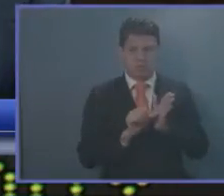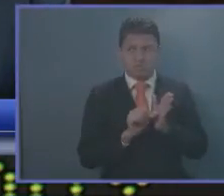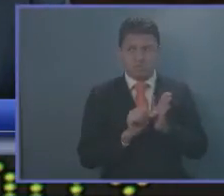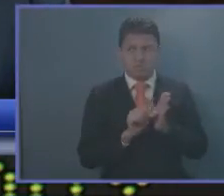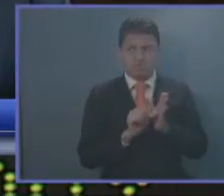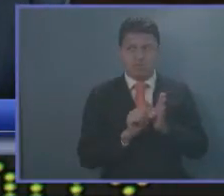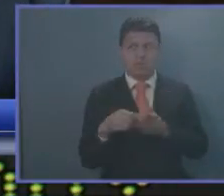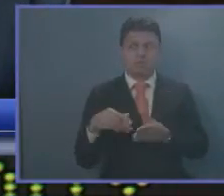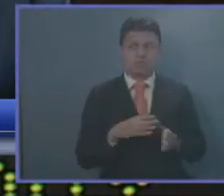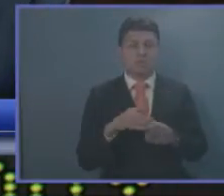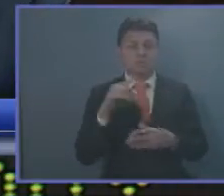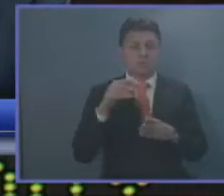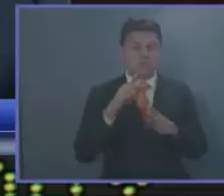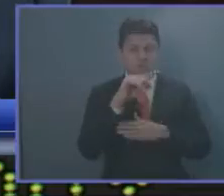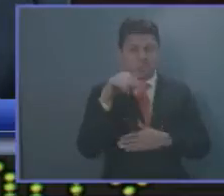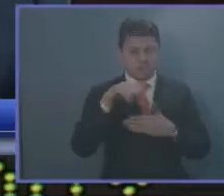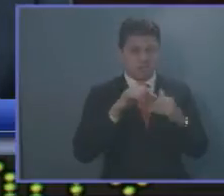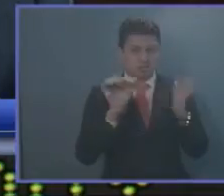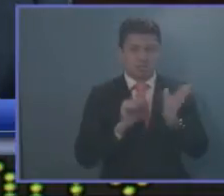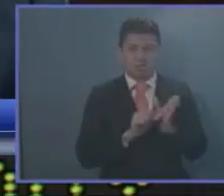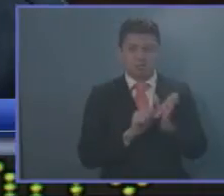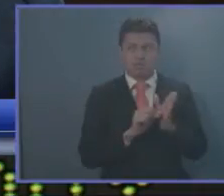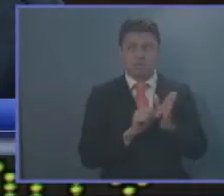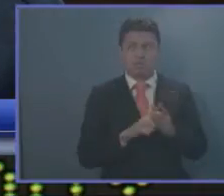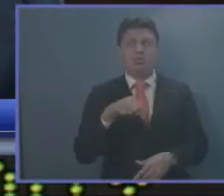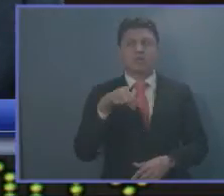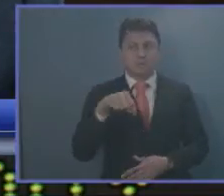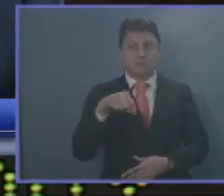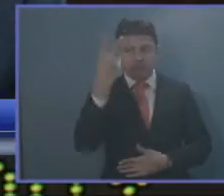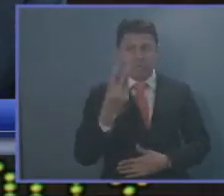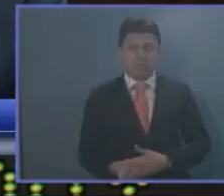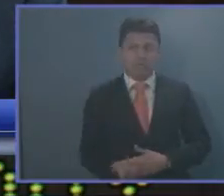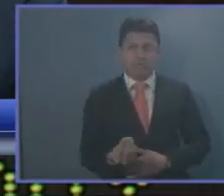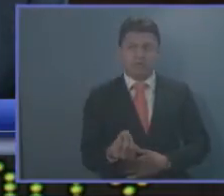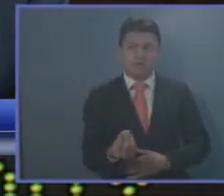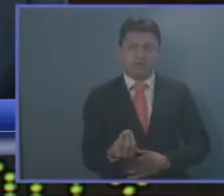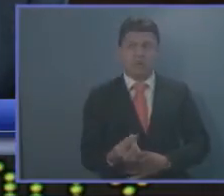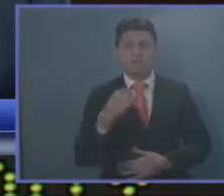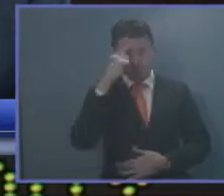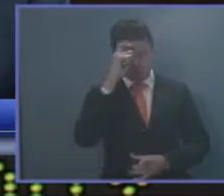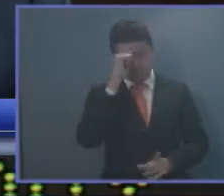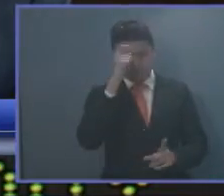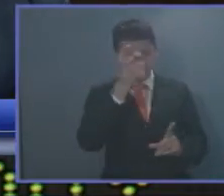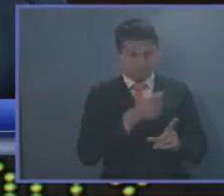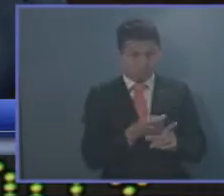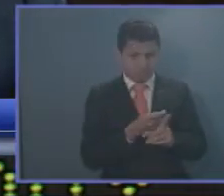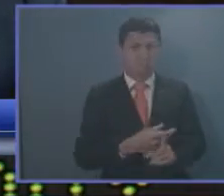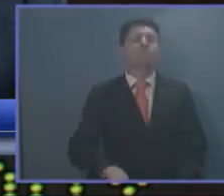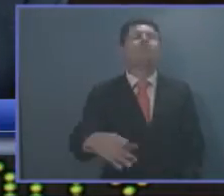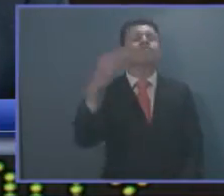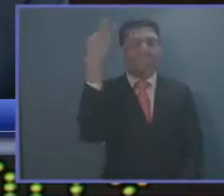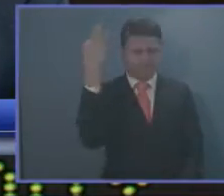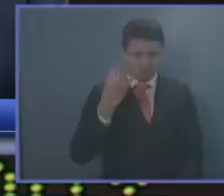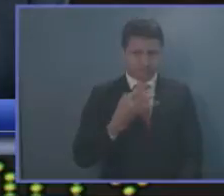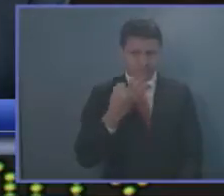medios institucionales de este órgano, este mismo día, para conmemorar como se debe